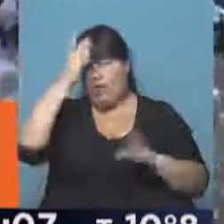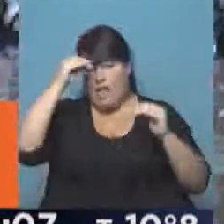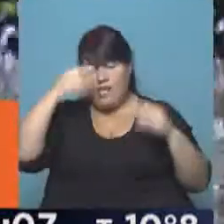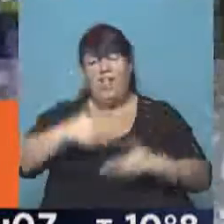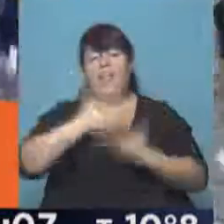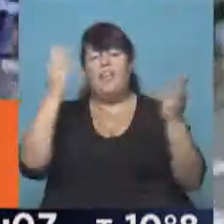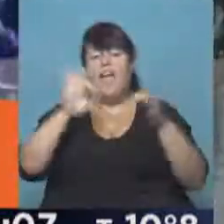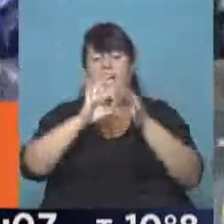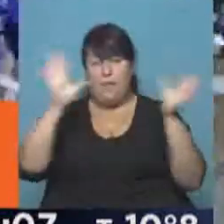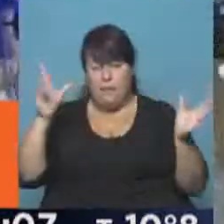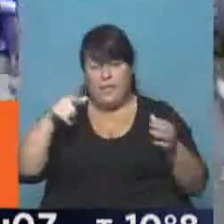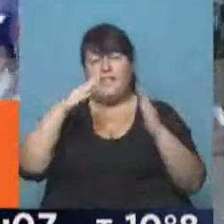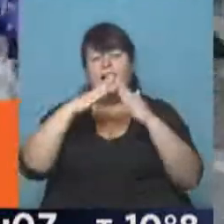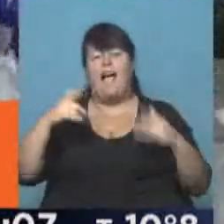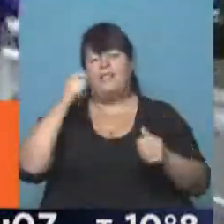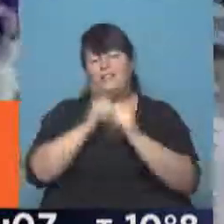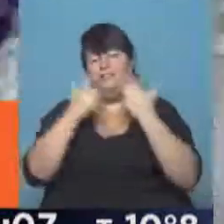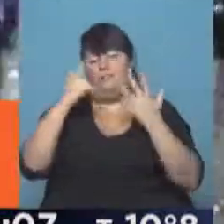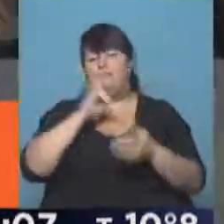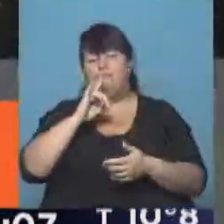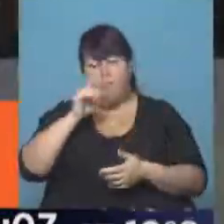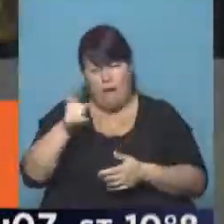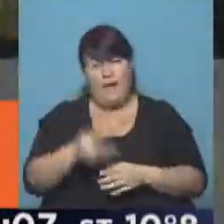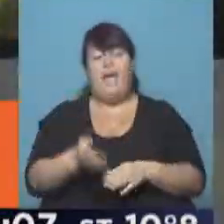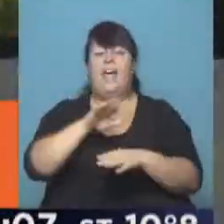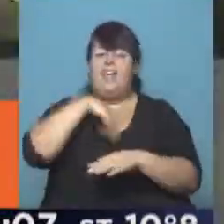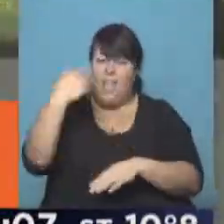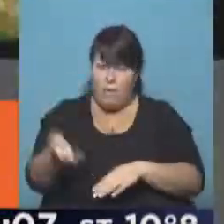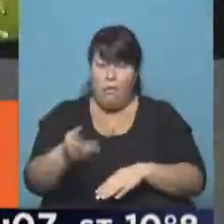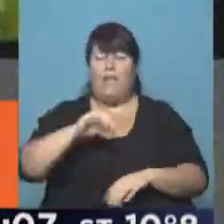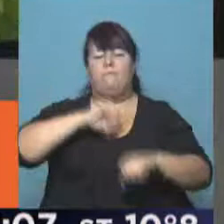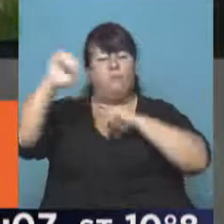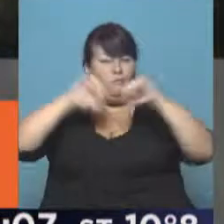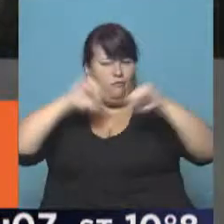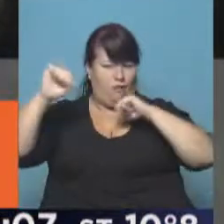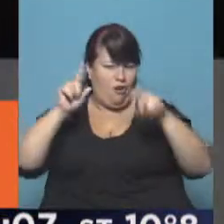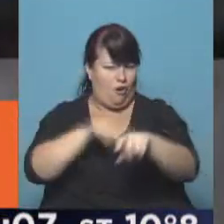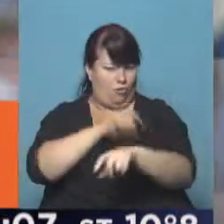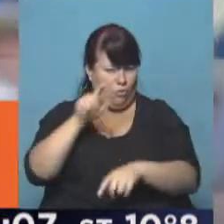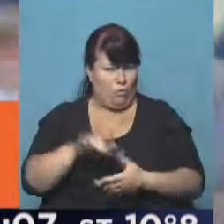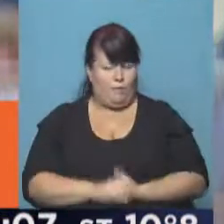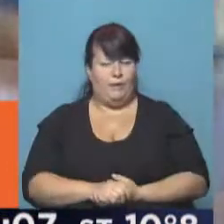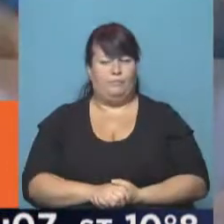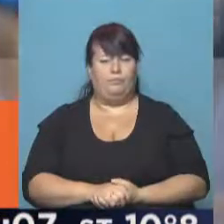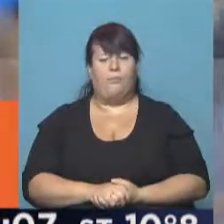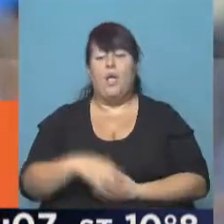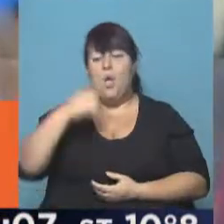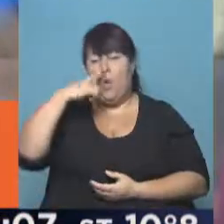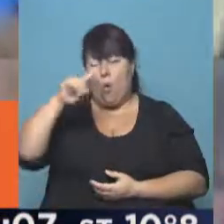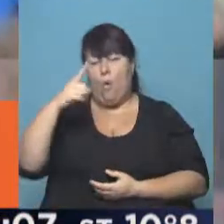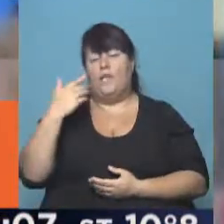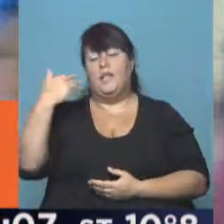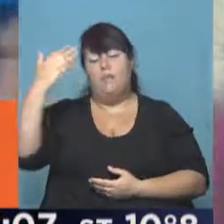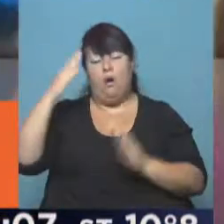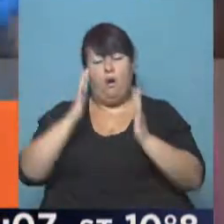Día de la Independencia en la Casa Histórica de Tucumán, previo al espectáculo tradicional de fuegos artificiales. En su última homilía como